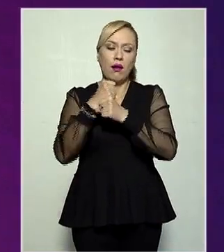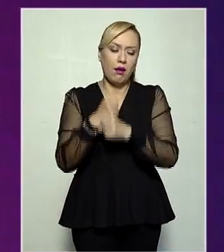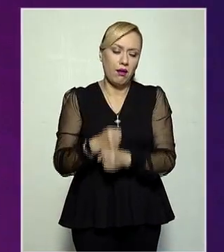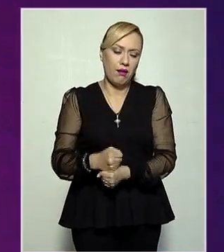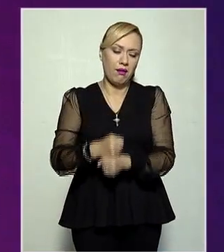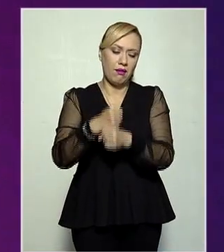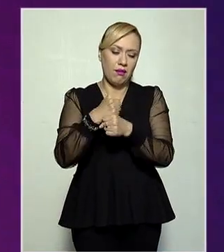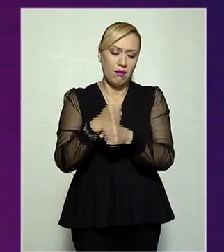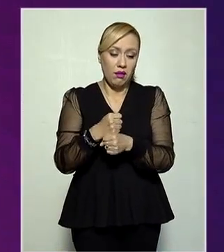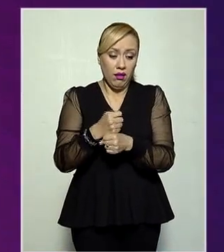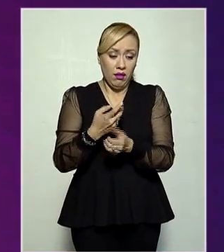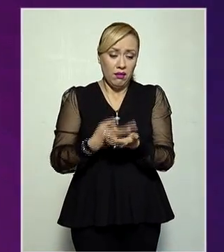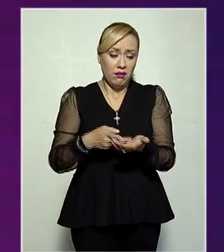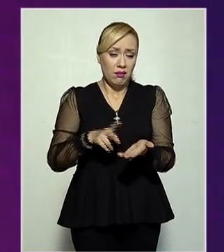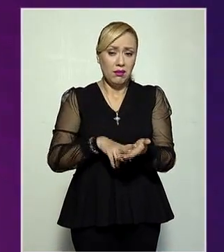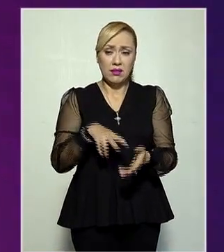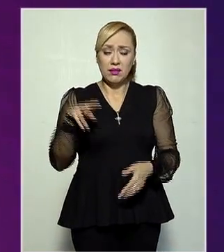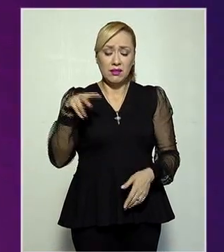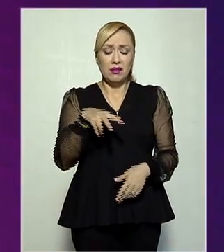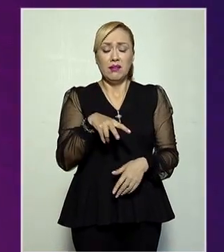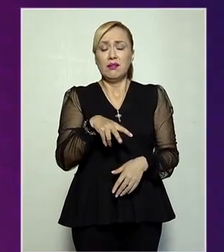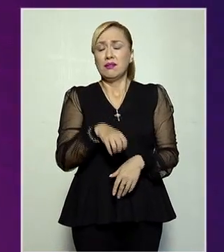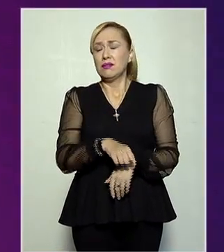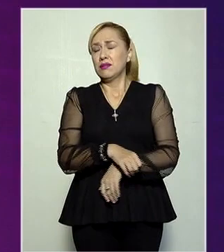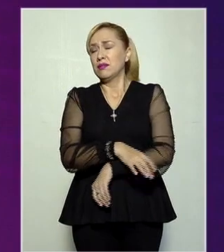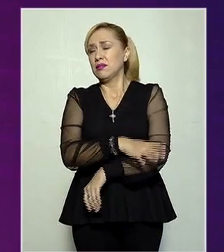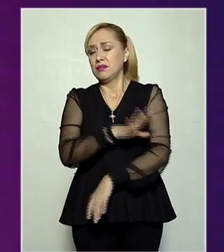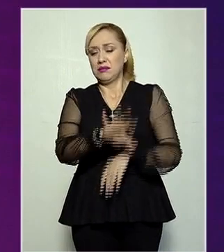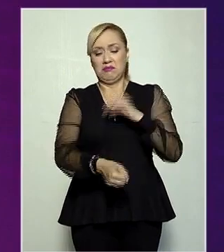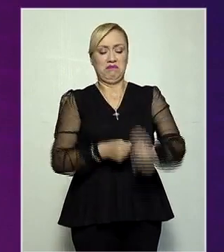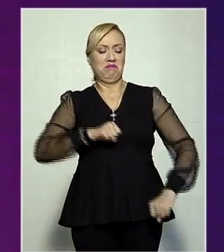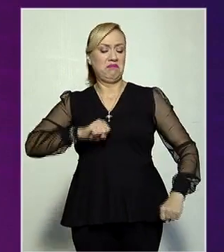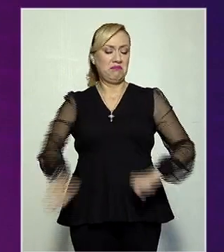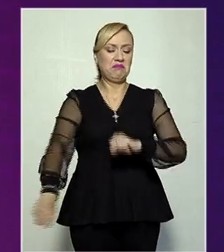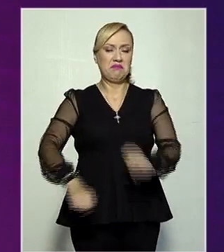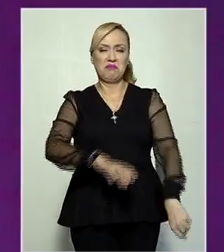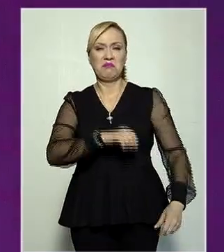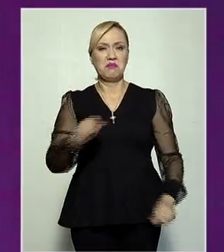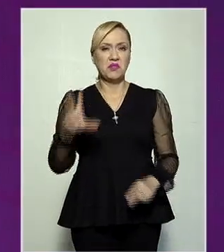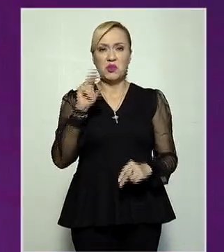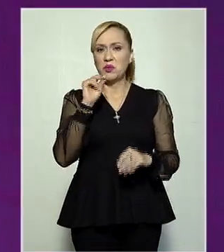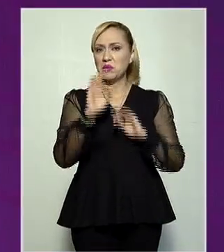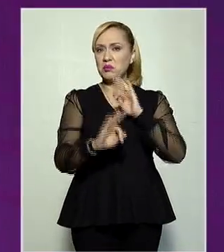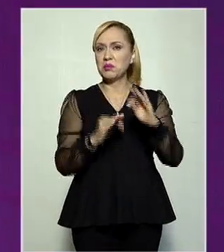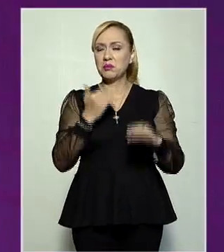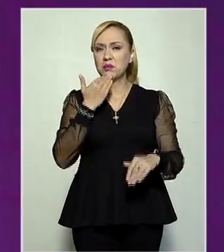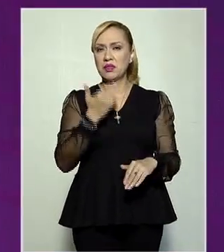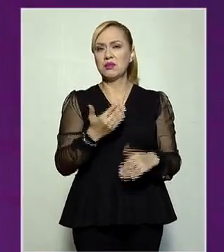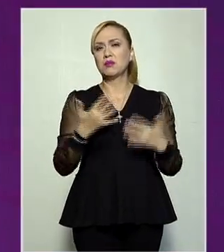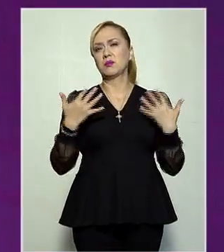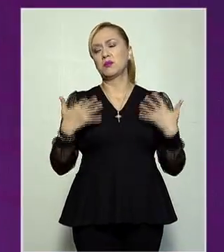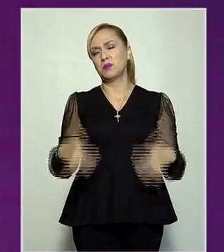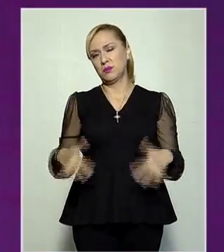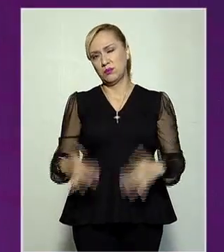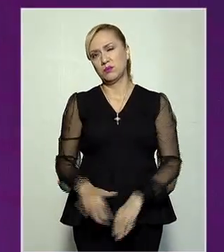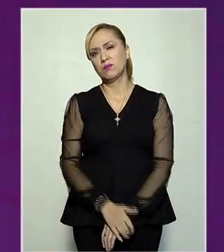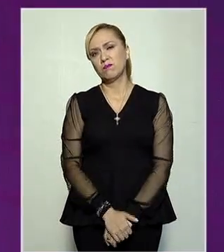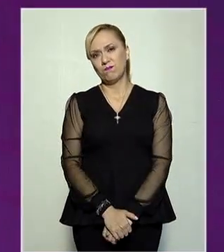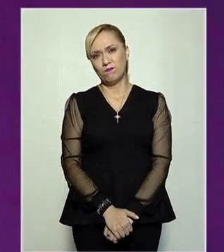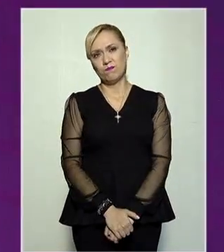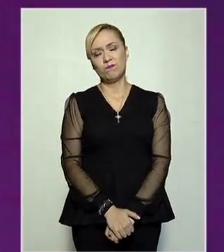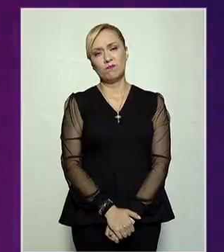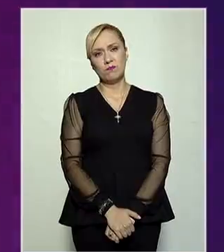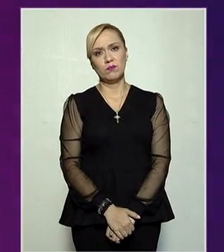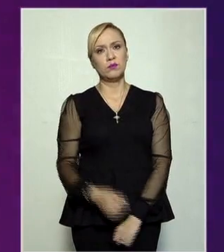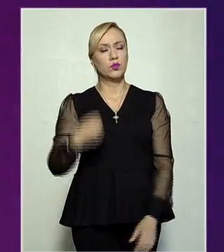Y además pues se genera todo este clima de estar hablando todo el tiempo de muertos y restos. Claro. Creo que han